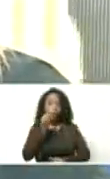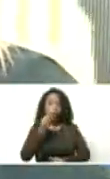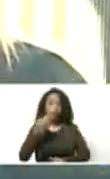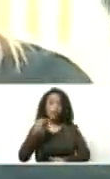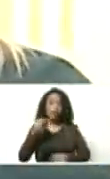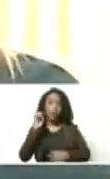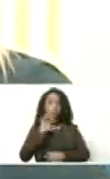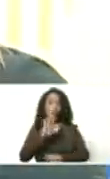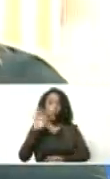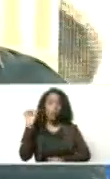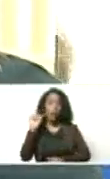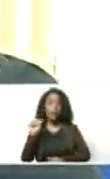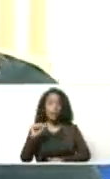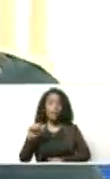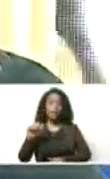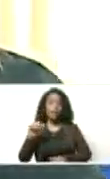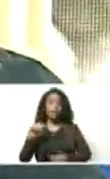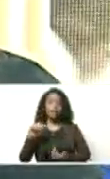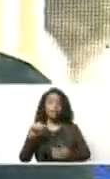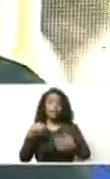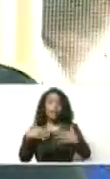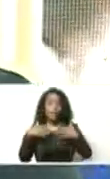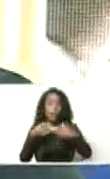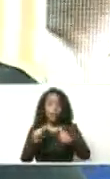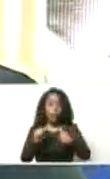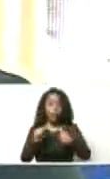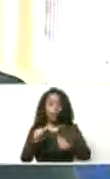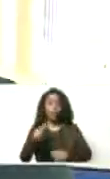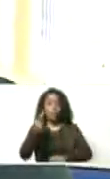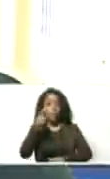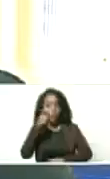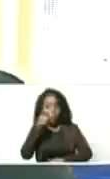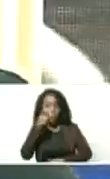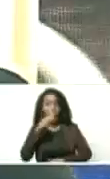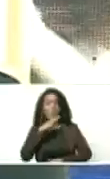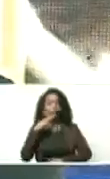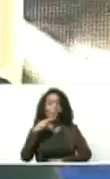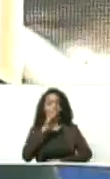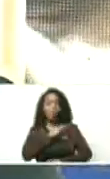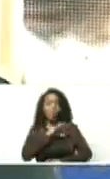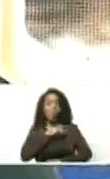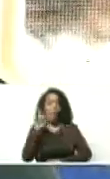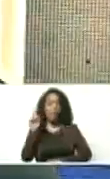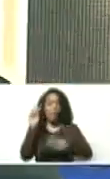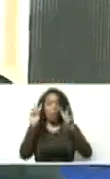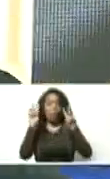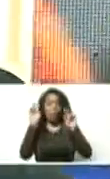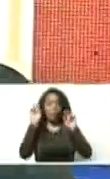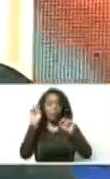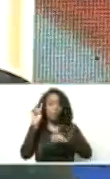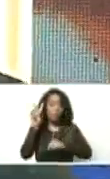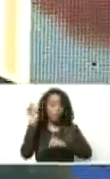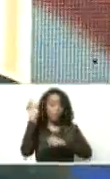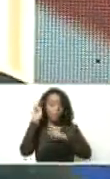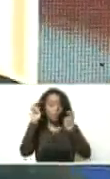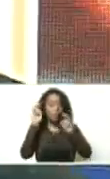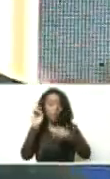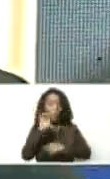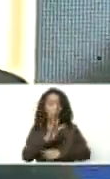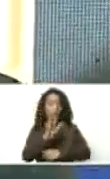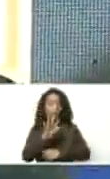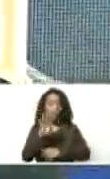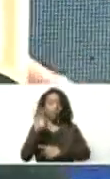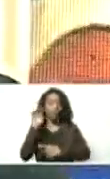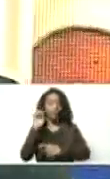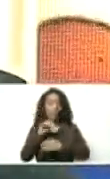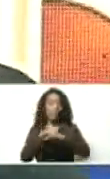alimentación 4S, sana, segura y sabrosa y soberana, porque tiene dos elementos fundamentales en el marco de las 3R.net orientadas a la defensa